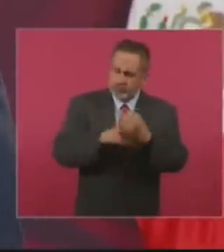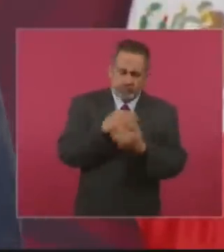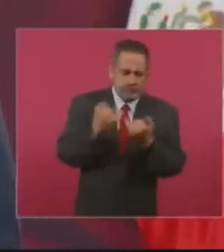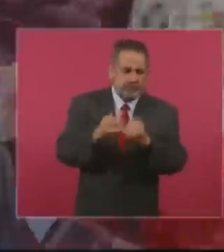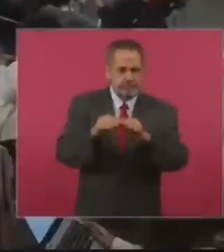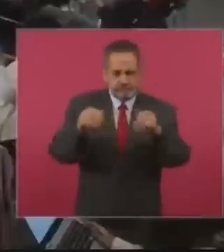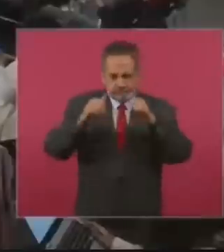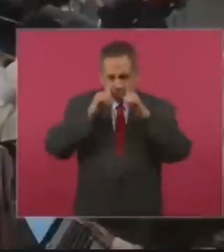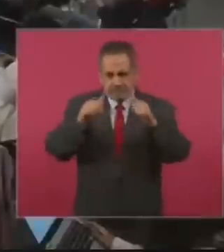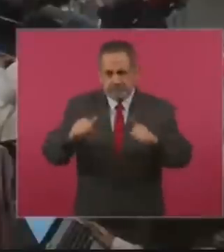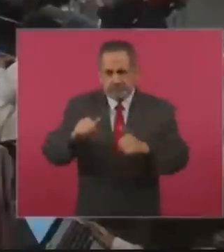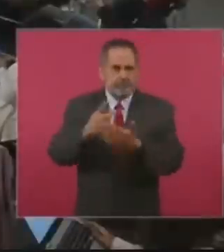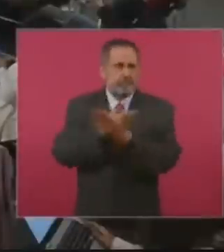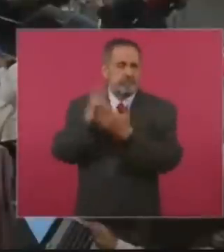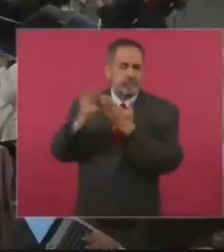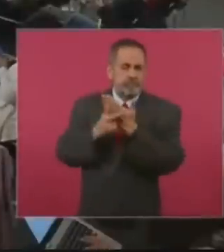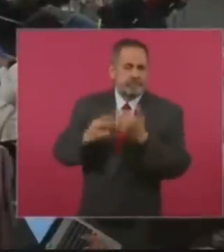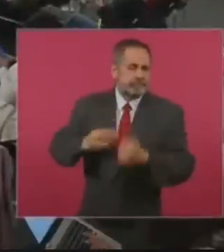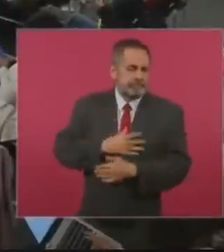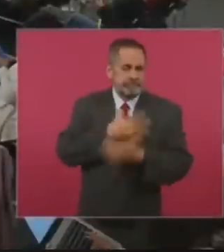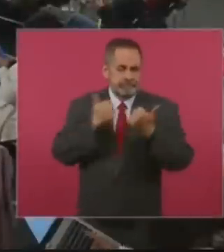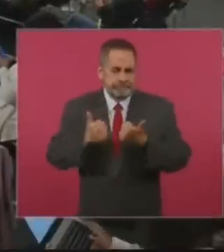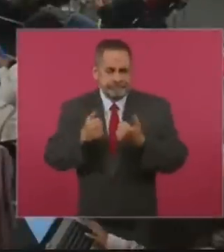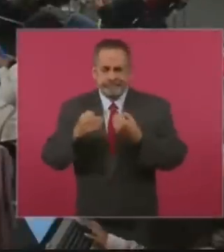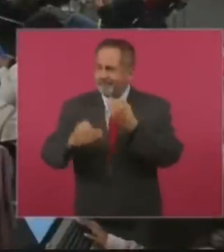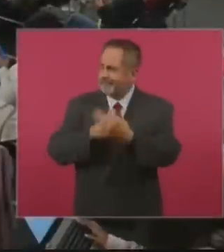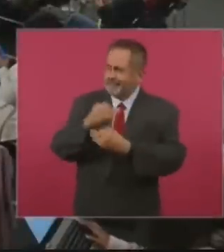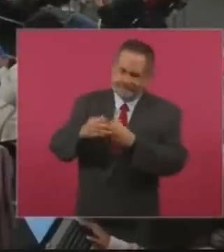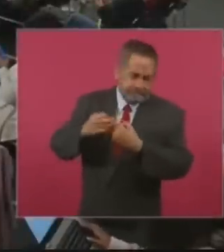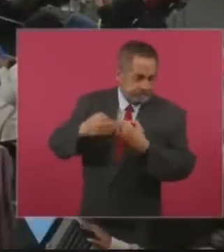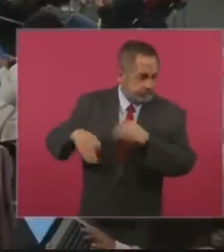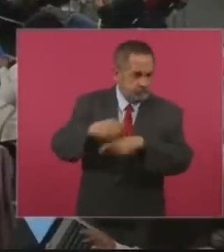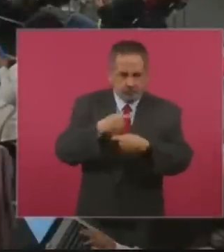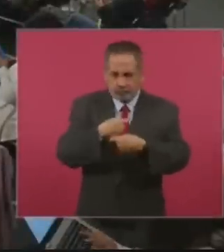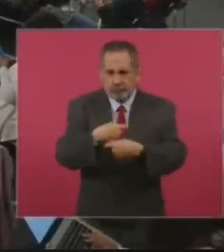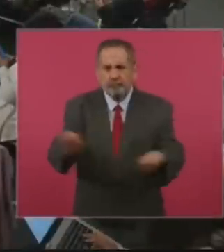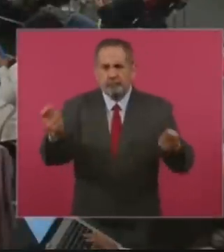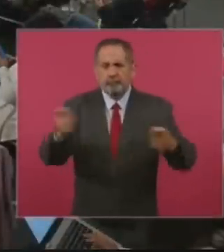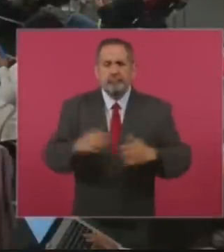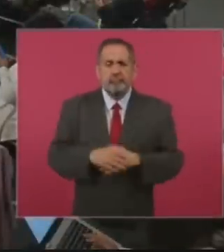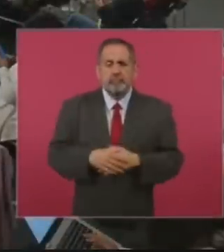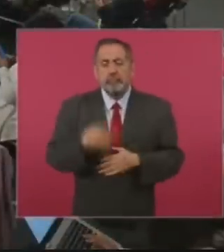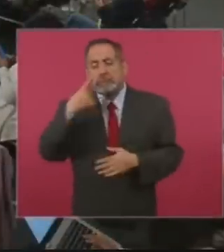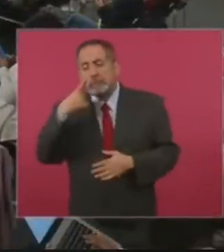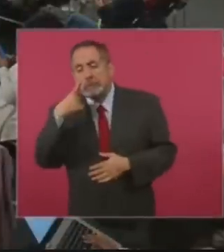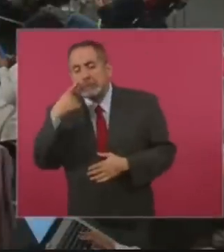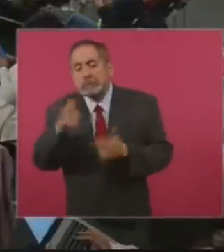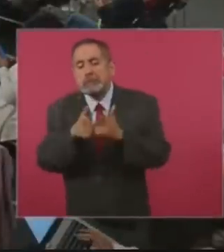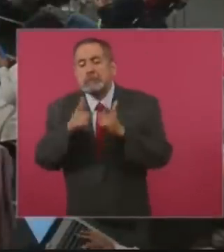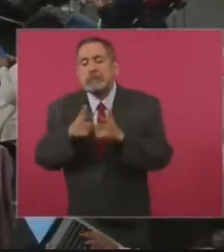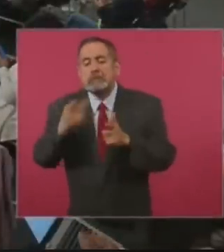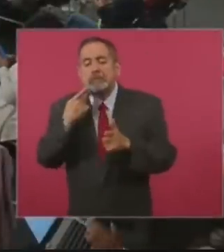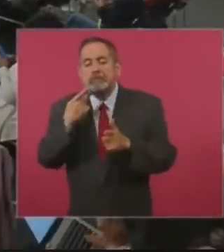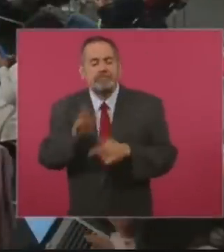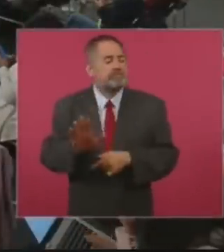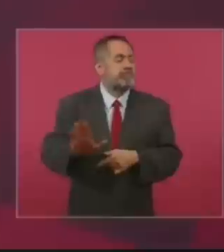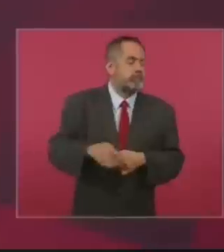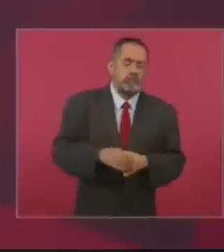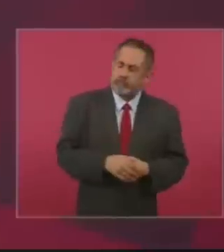los programas de bienestar son universales no es a ver de qué partido eres